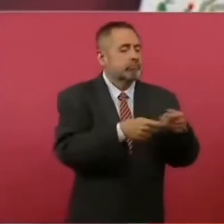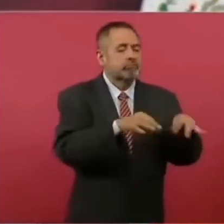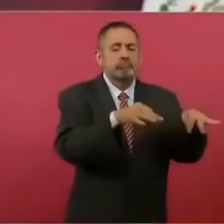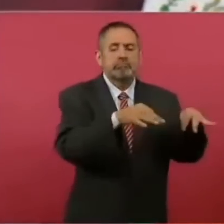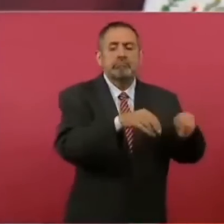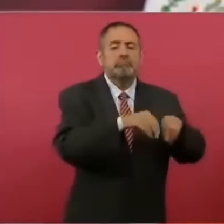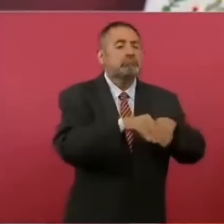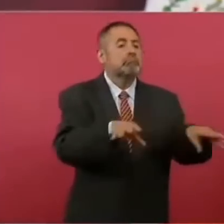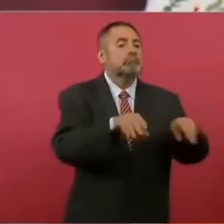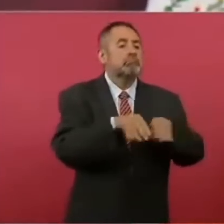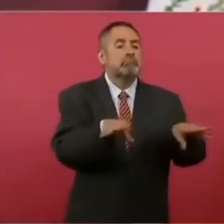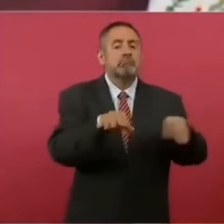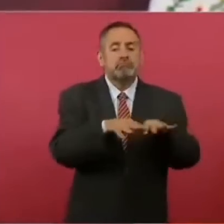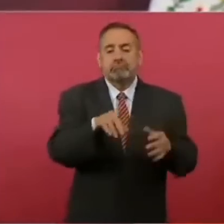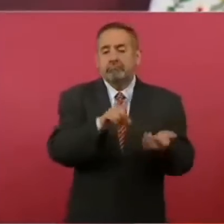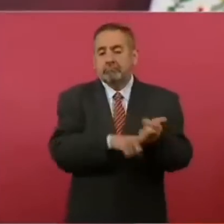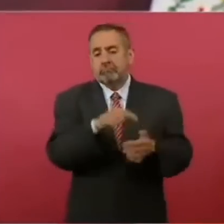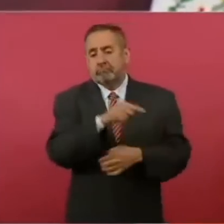de la